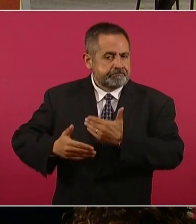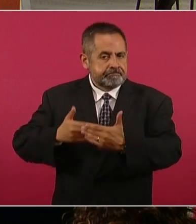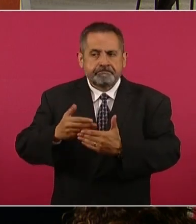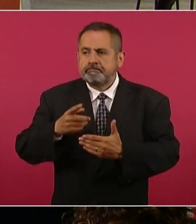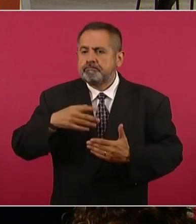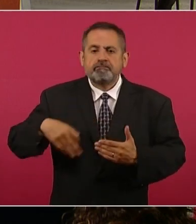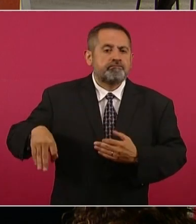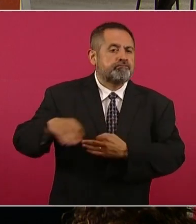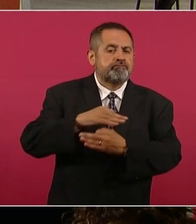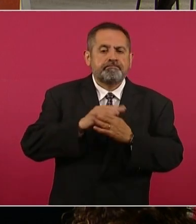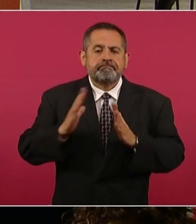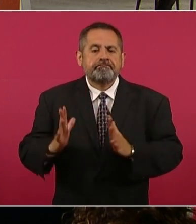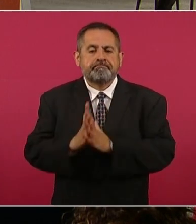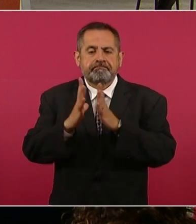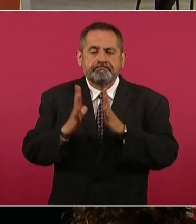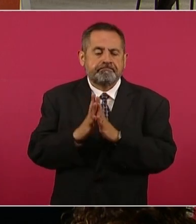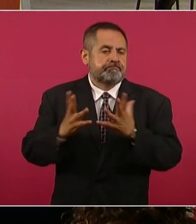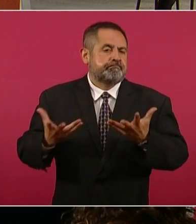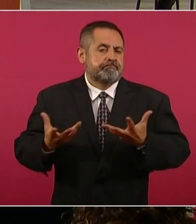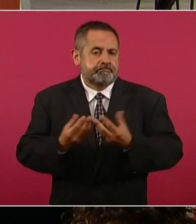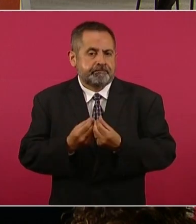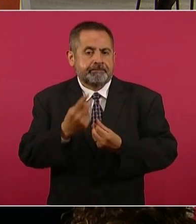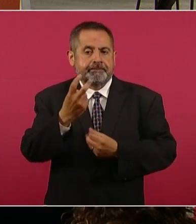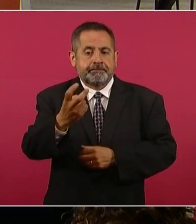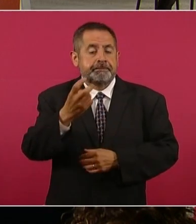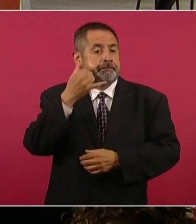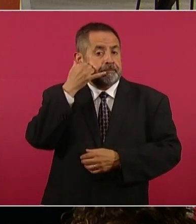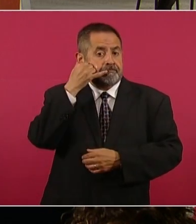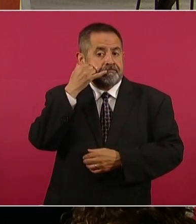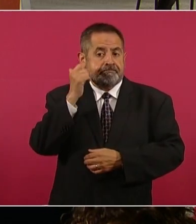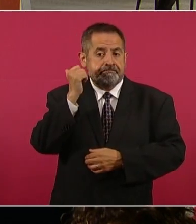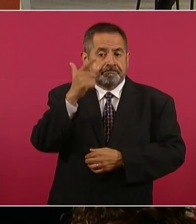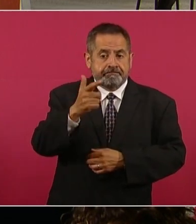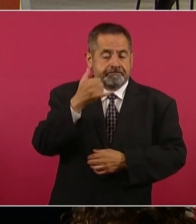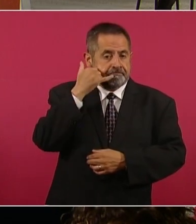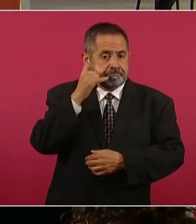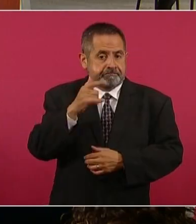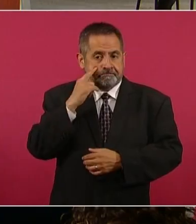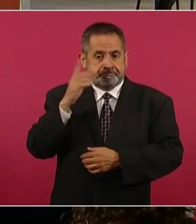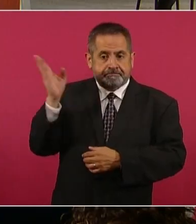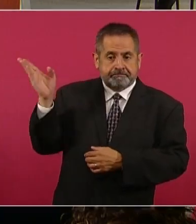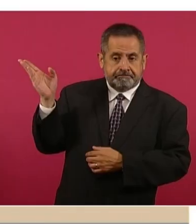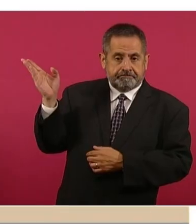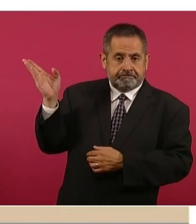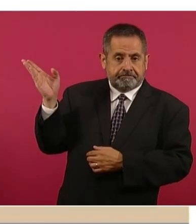por eso estamos poniendo a disposición el teléfono del Pulso de la Salud,